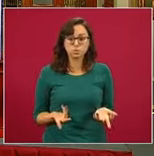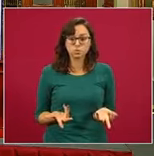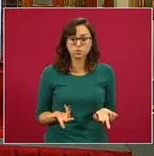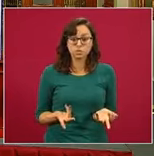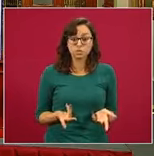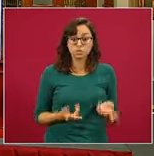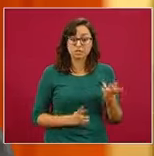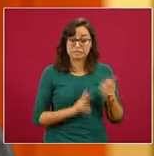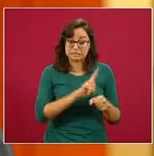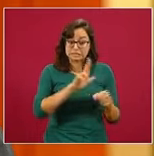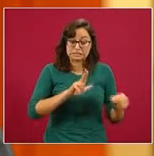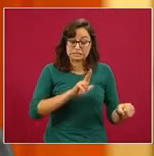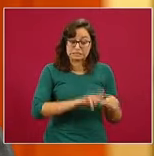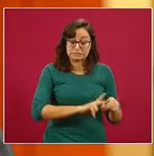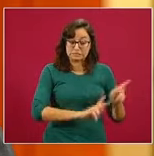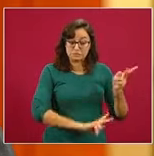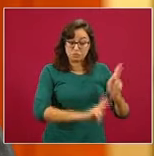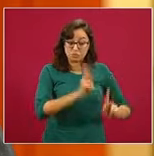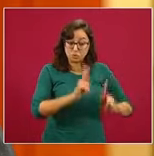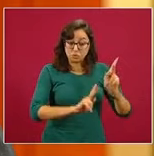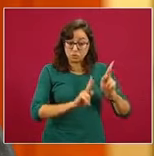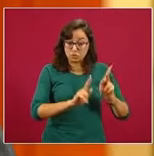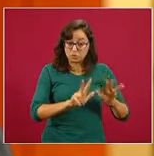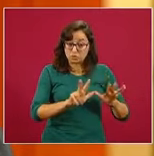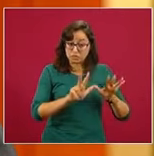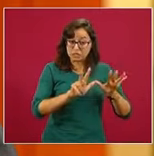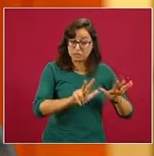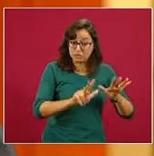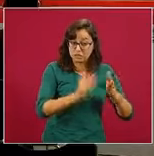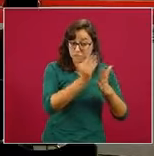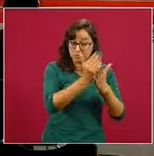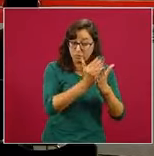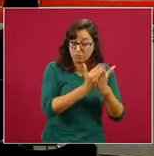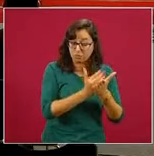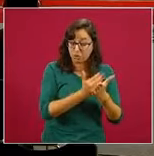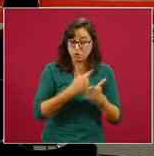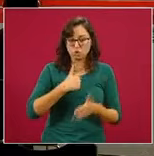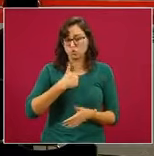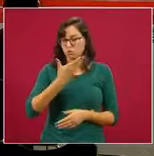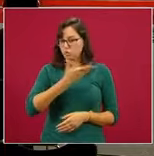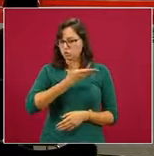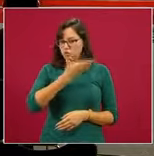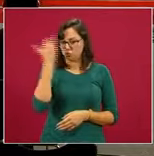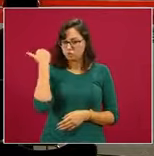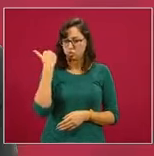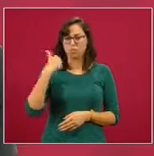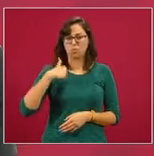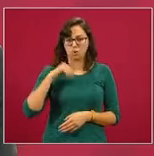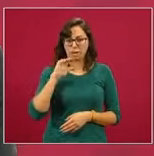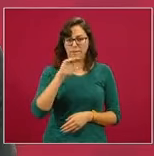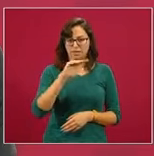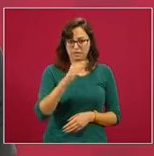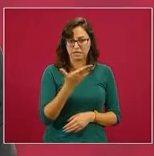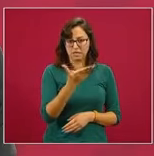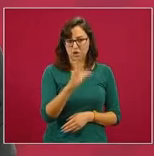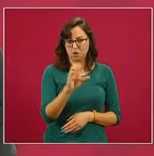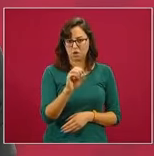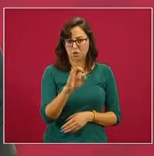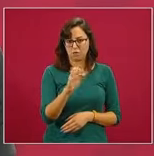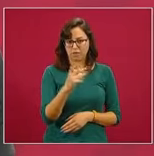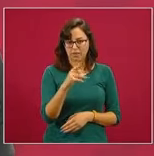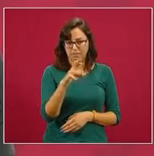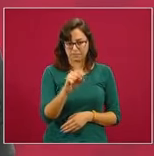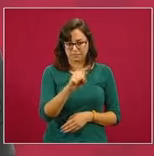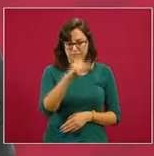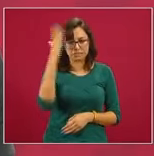los productos que mencionan han sido sometidos a COFEPRIS. Voy a solicitar al titular de COFEPRIS, al doctor Novelo, que sea tan